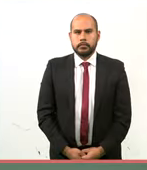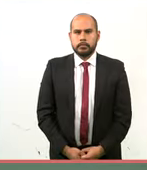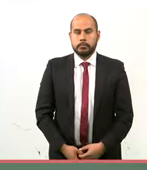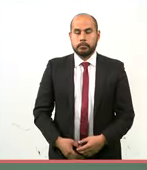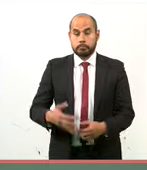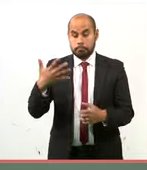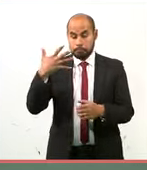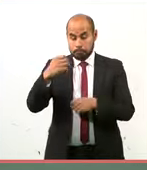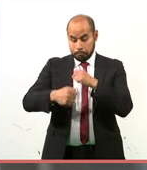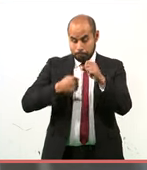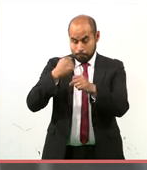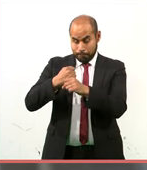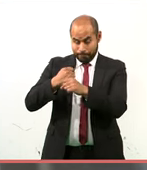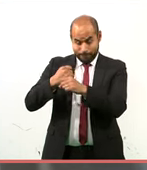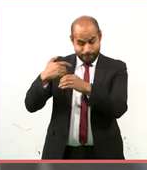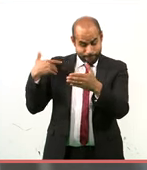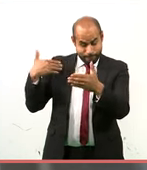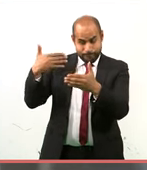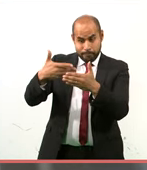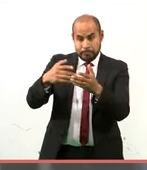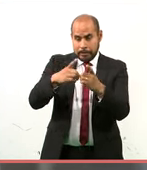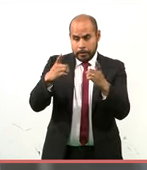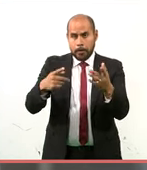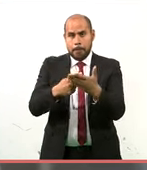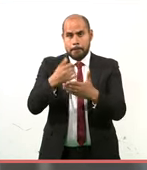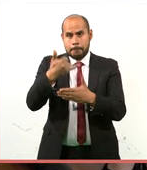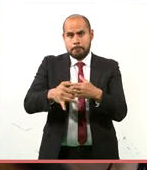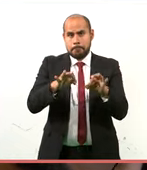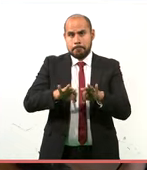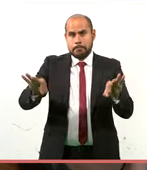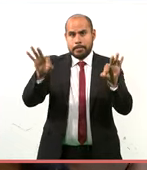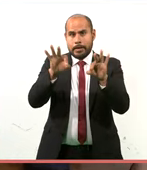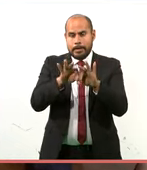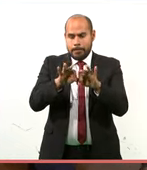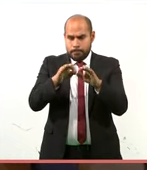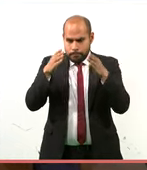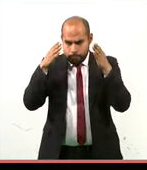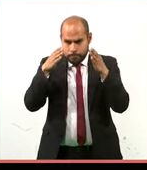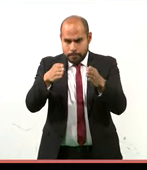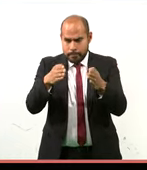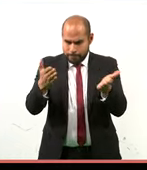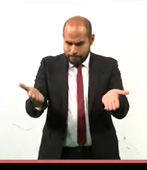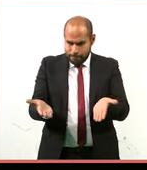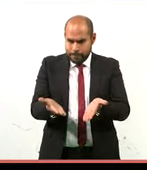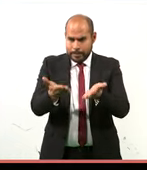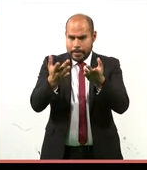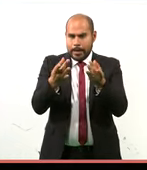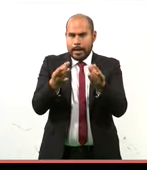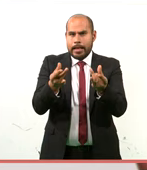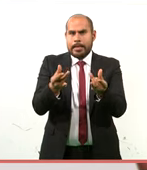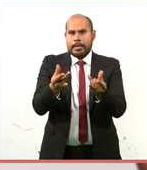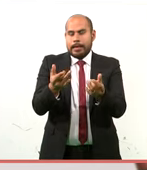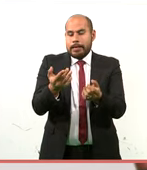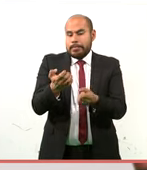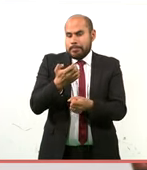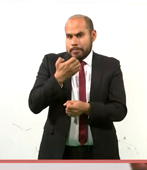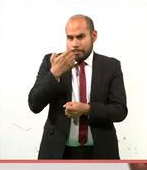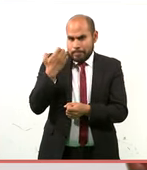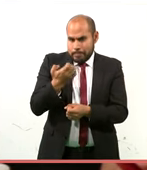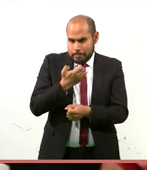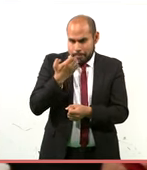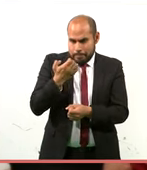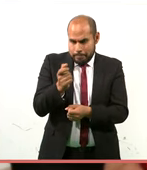lo largo de estos 5 años se han desarrollado proyectos estratégicos encaminados a apuntalar la calidad académica y, sobre todo,